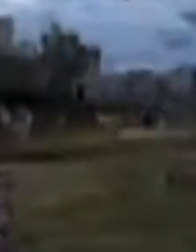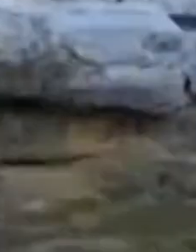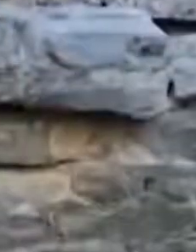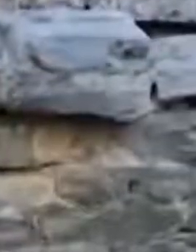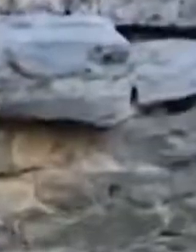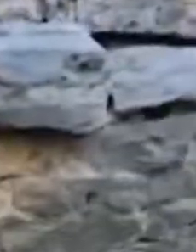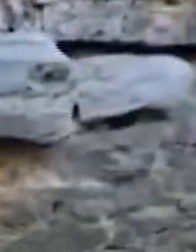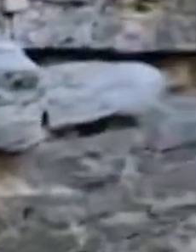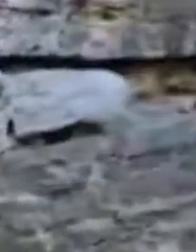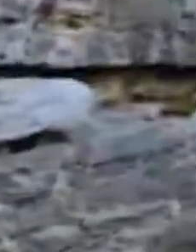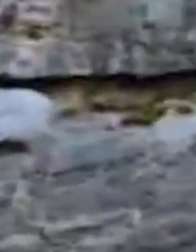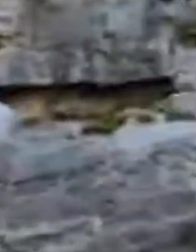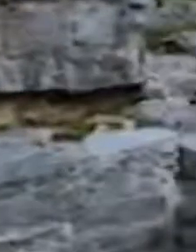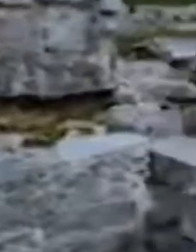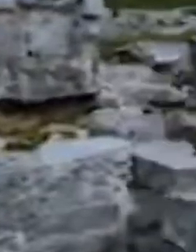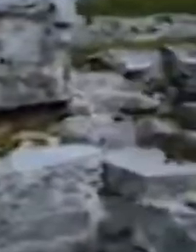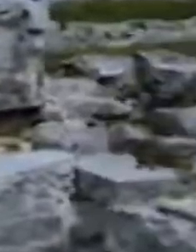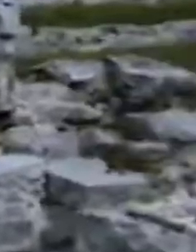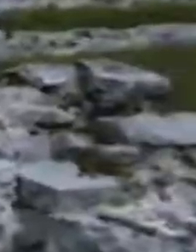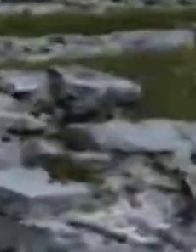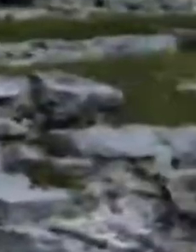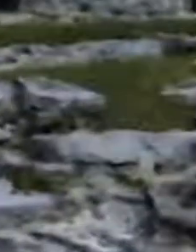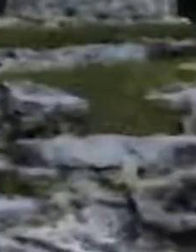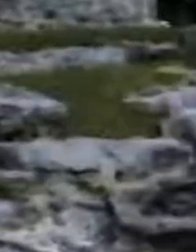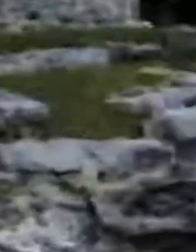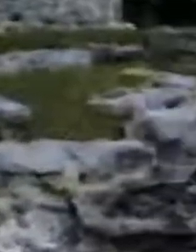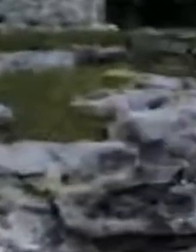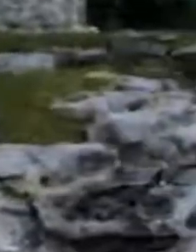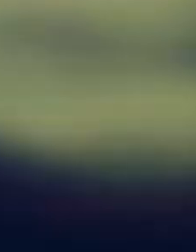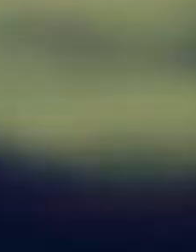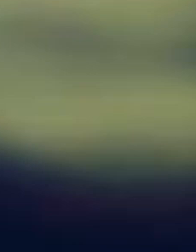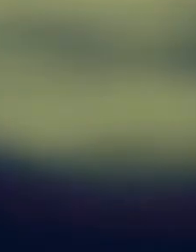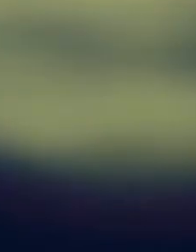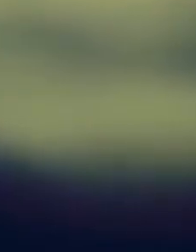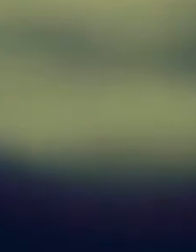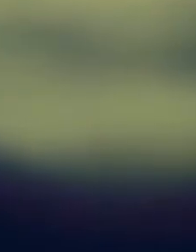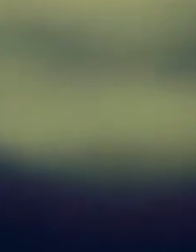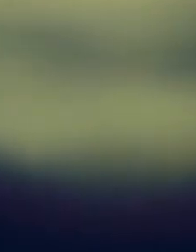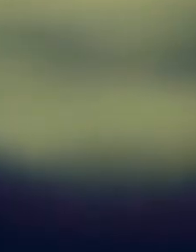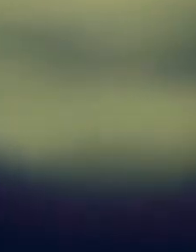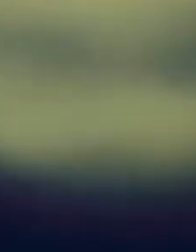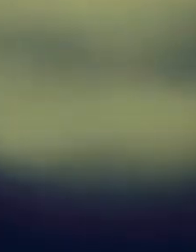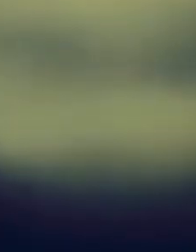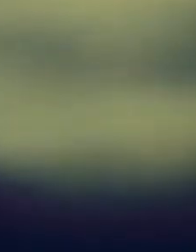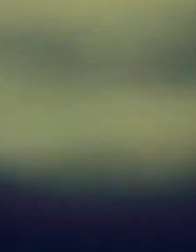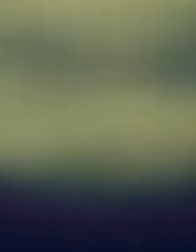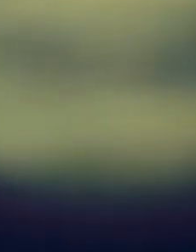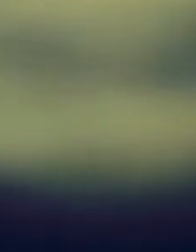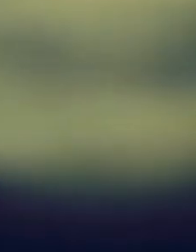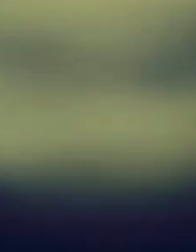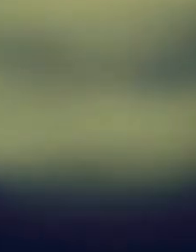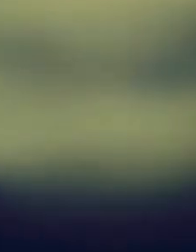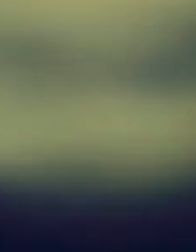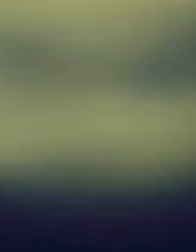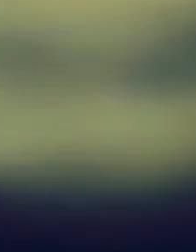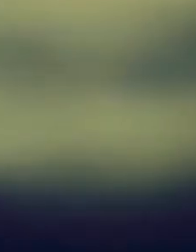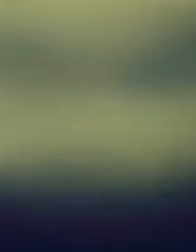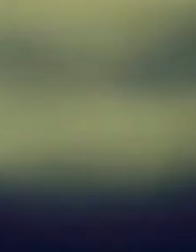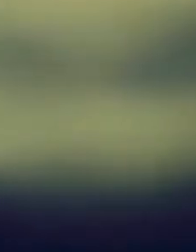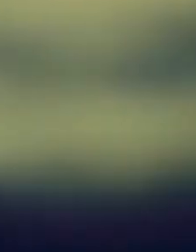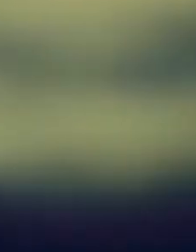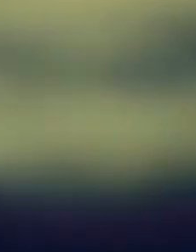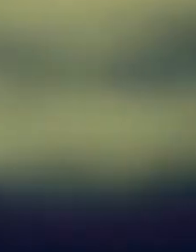la antigüedad el nombre maya de Sama, que significa en maya amanecer. La ruta de Enrique, los sábados a las 12 del